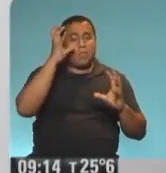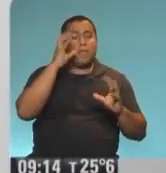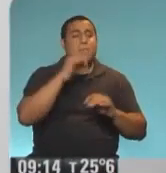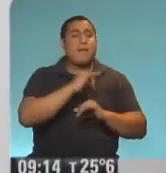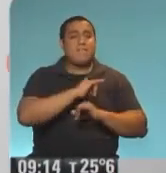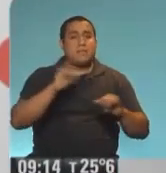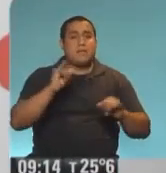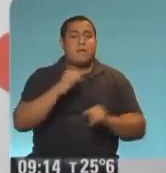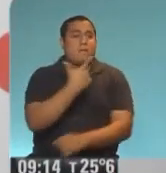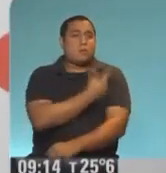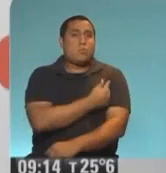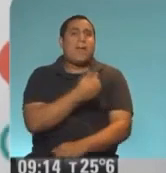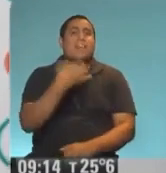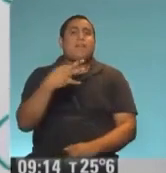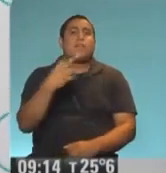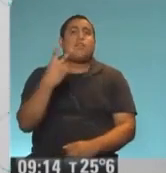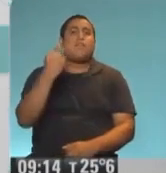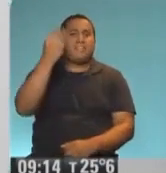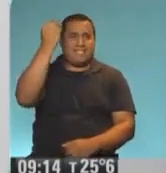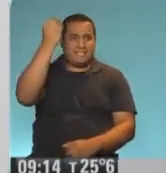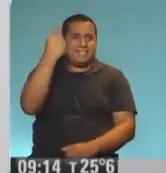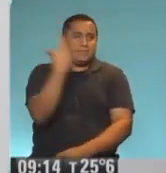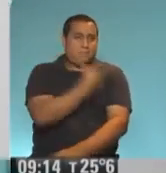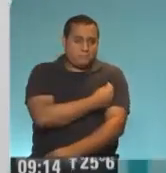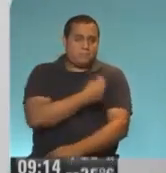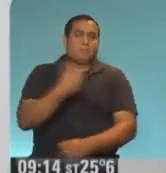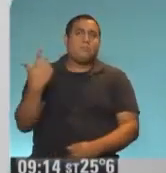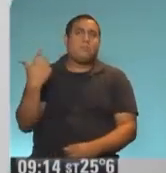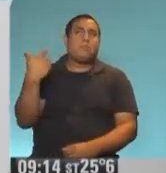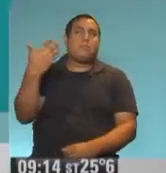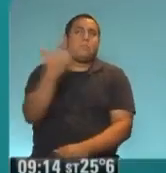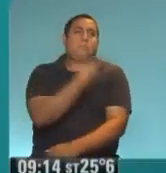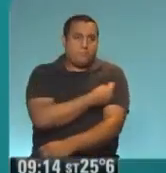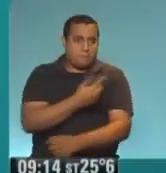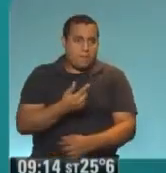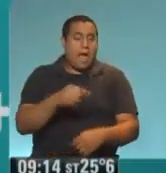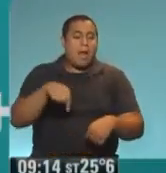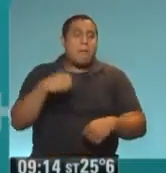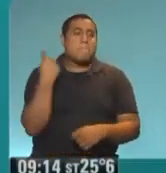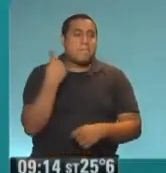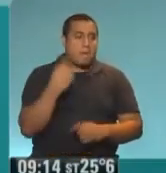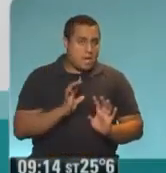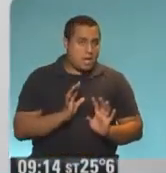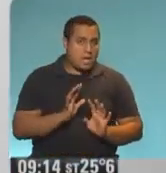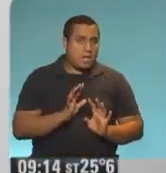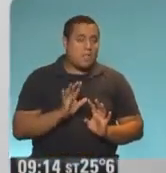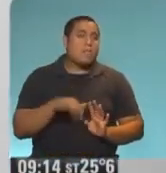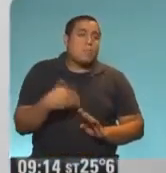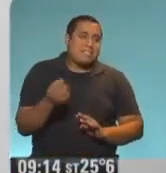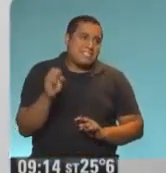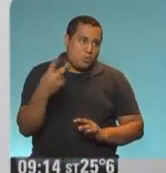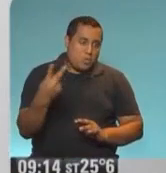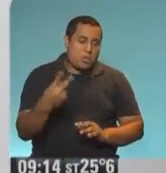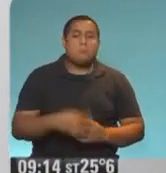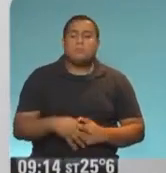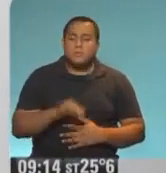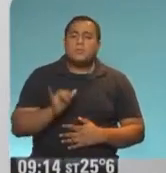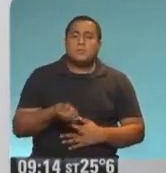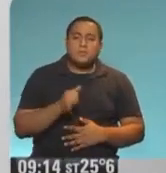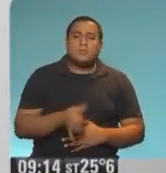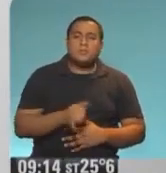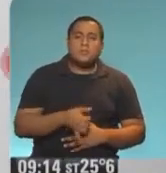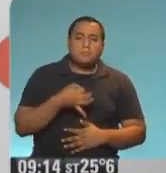esta vacuna tiene dos dosis. Estaríamos en una primera etapa, digamos, de la aplicación de la primera dosis. Sí, es